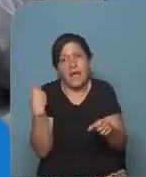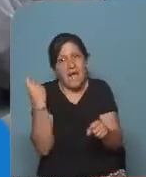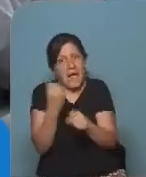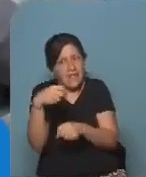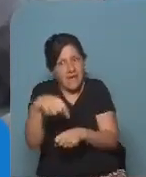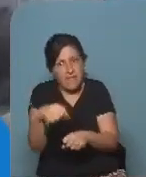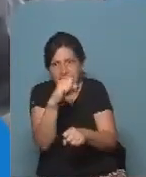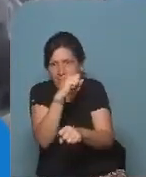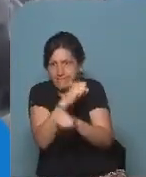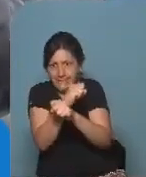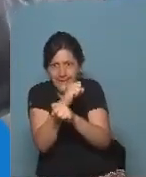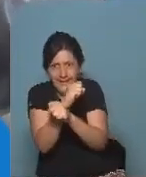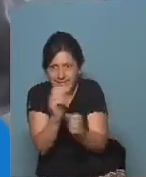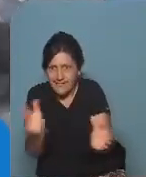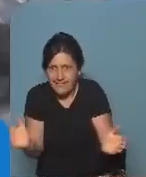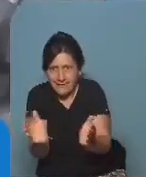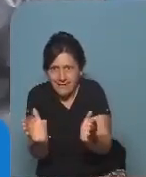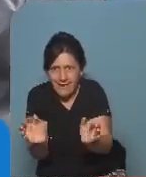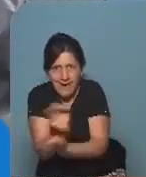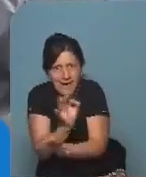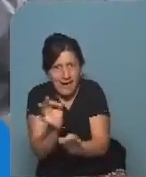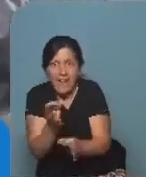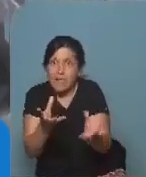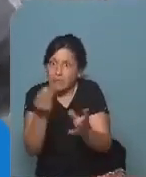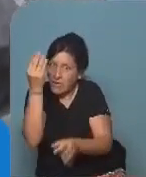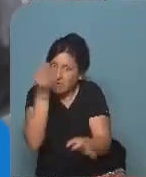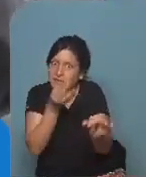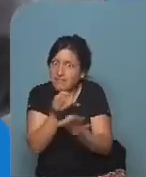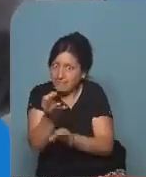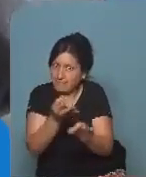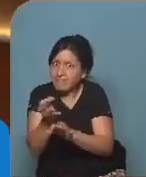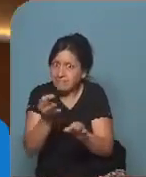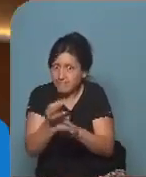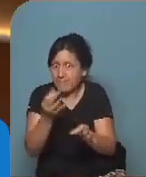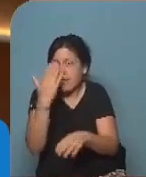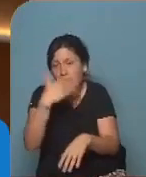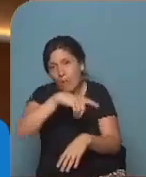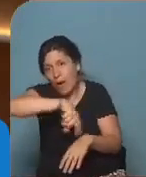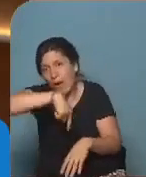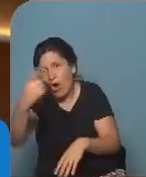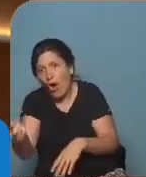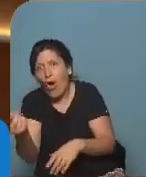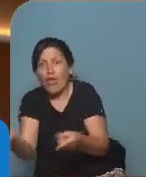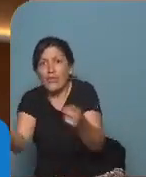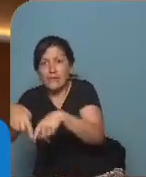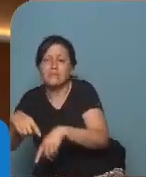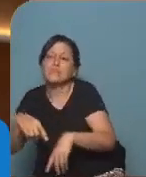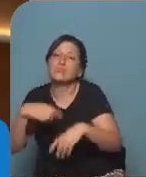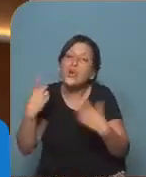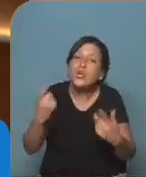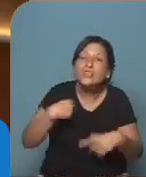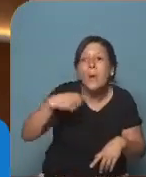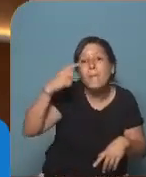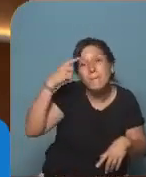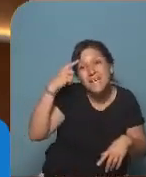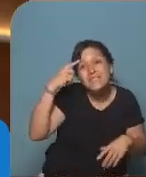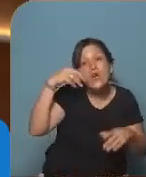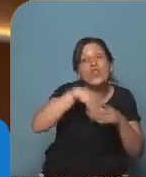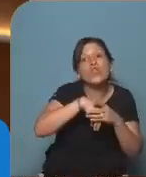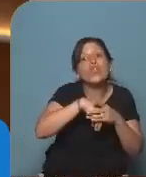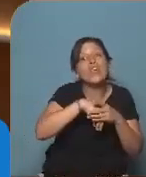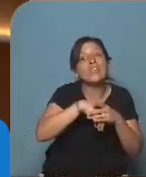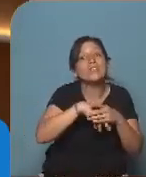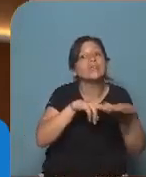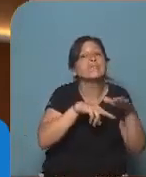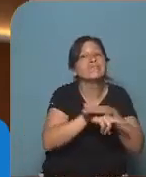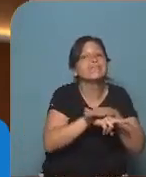no los contienen y No, a claro. veces Por supuesto. los educan para Por ser eso yo Para creo salir que y volver a delincuentes. delinquir. por eso yo creo que tienen que estar internados en